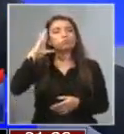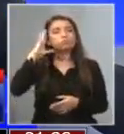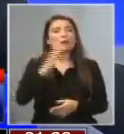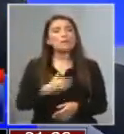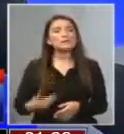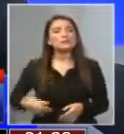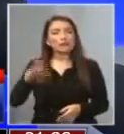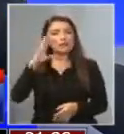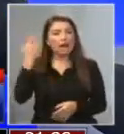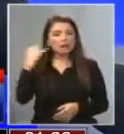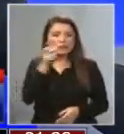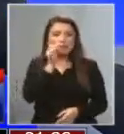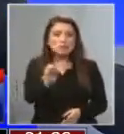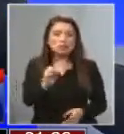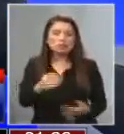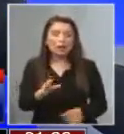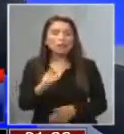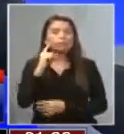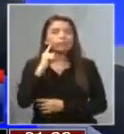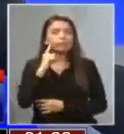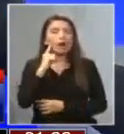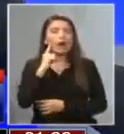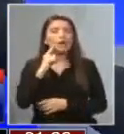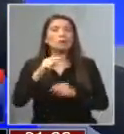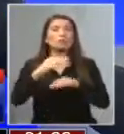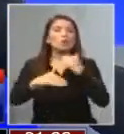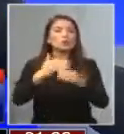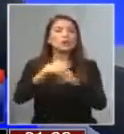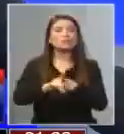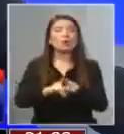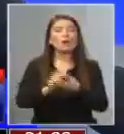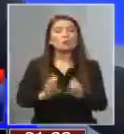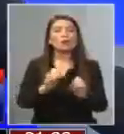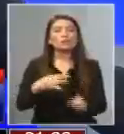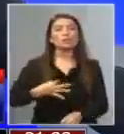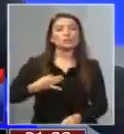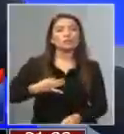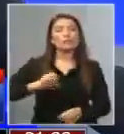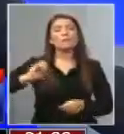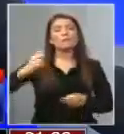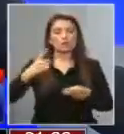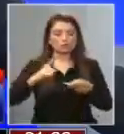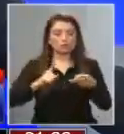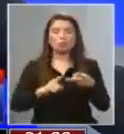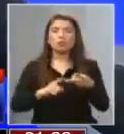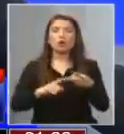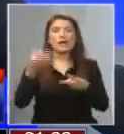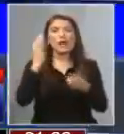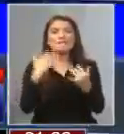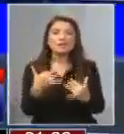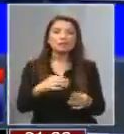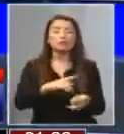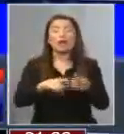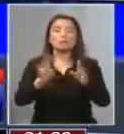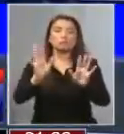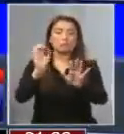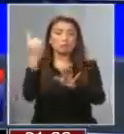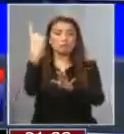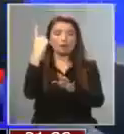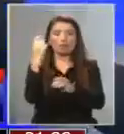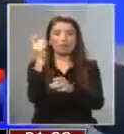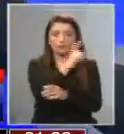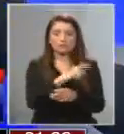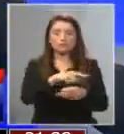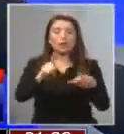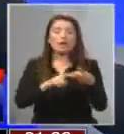este proceso tan extraordinariamente alambicado, ¿no? Que la educación cívica, seguido por los cabildos, seguido por las bases. Comprenderlo además es bastante complejo. Sí, después vienen las